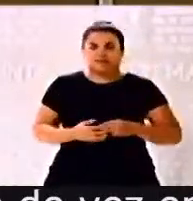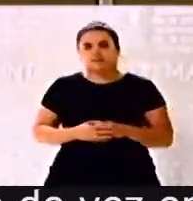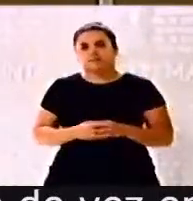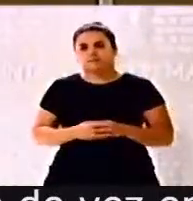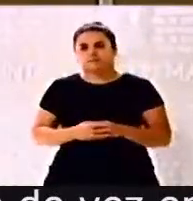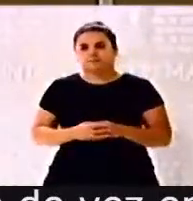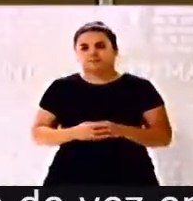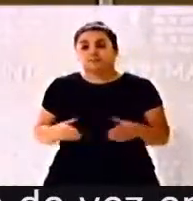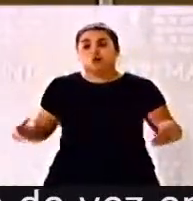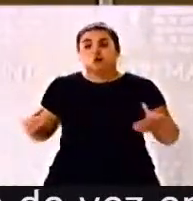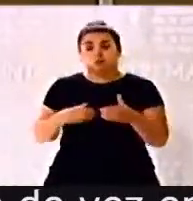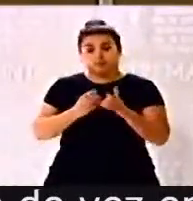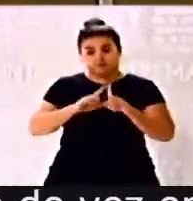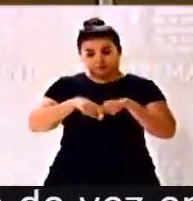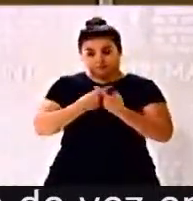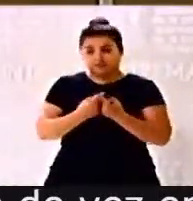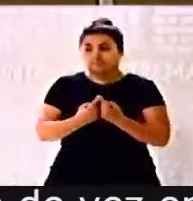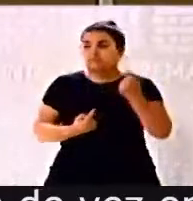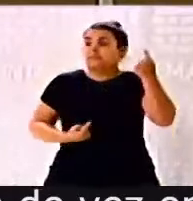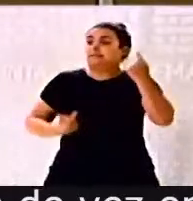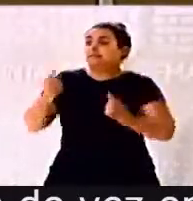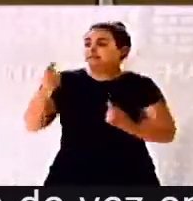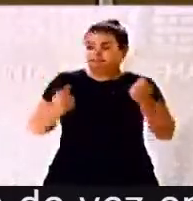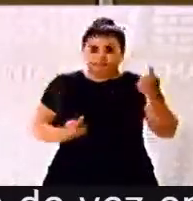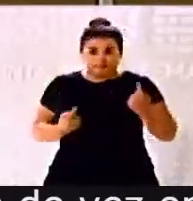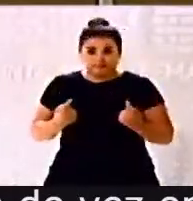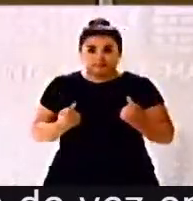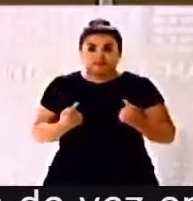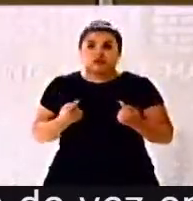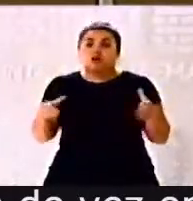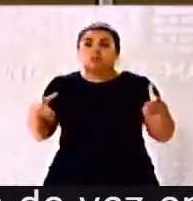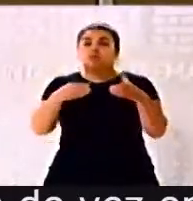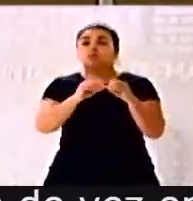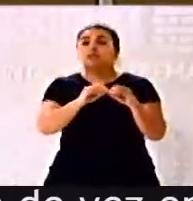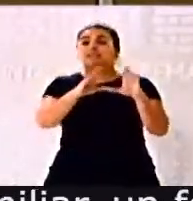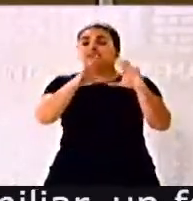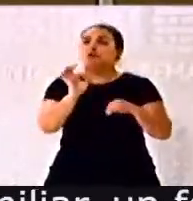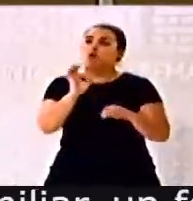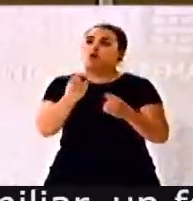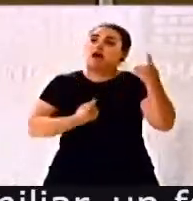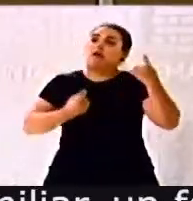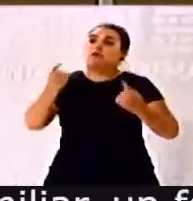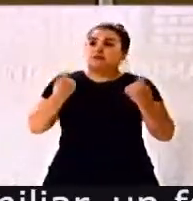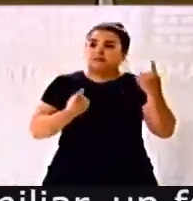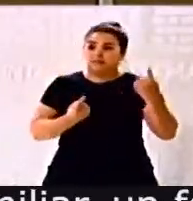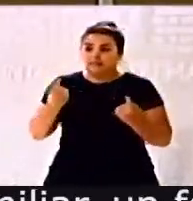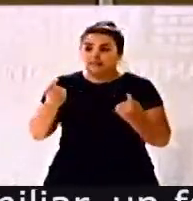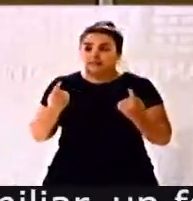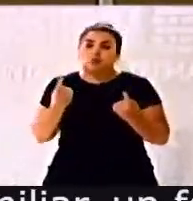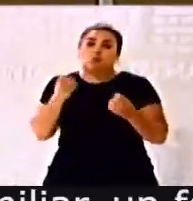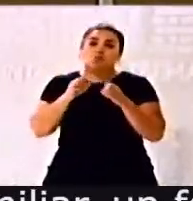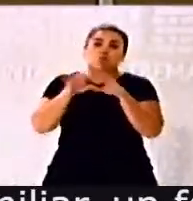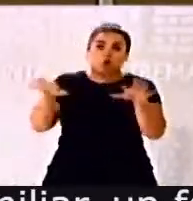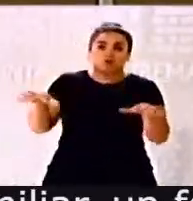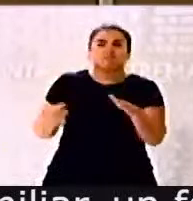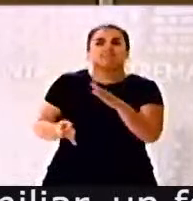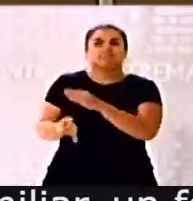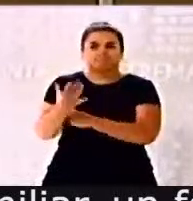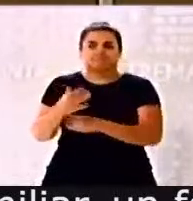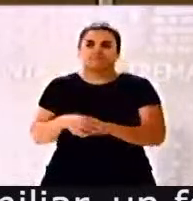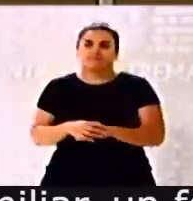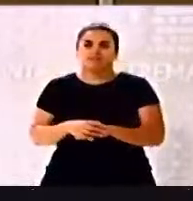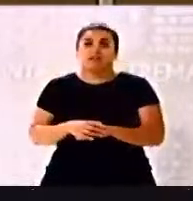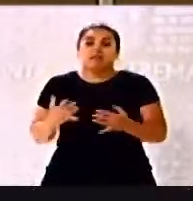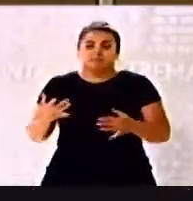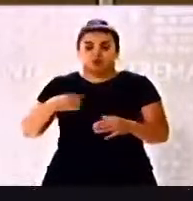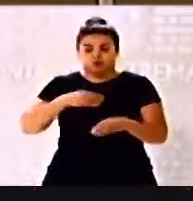un agrupamiento familiar, de vez en cuando se produzca un foco activo o de vez en cuando se produzca un brote. ¿Qué es lo que tenemos